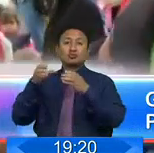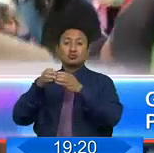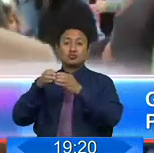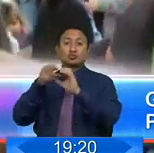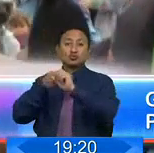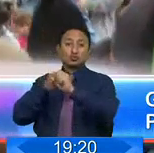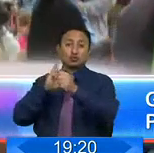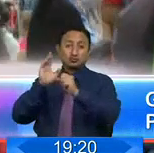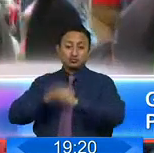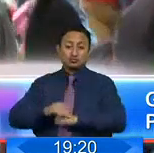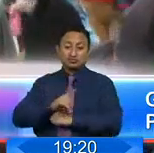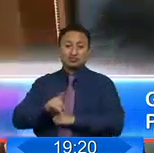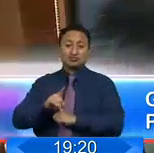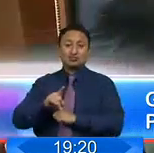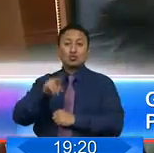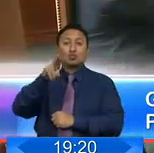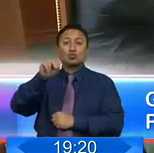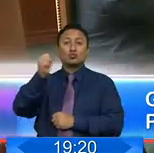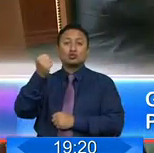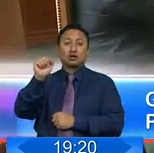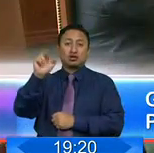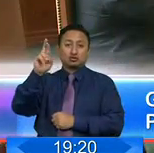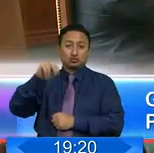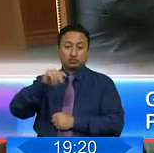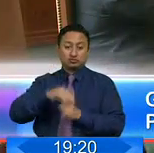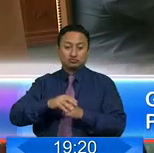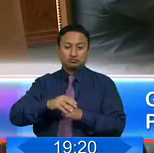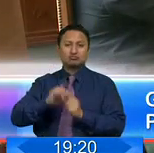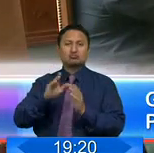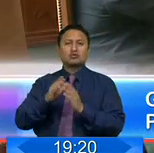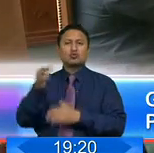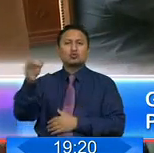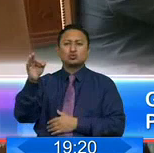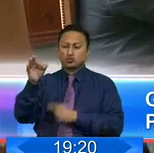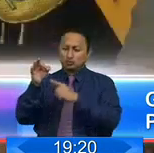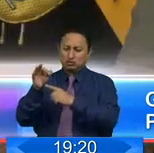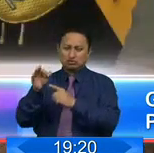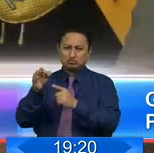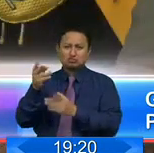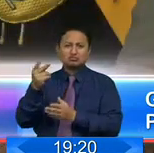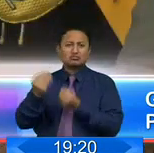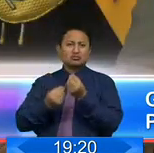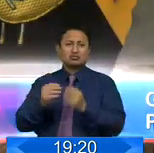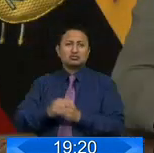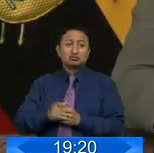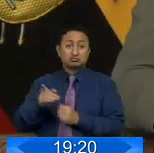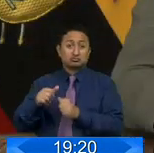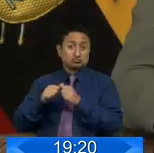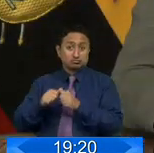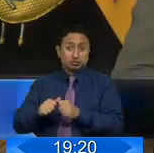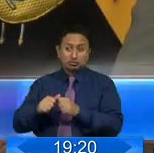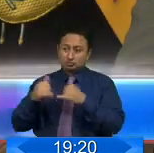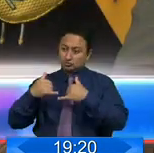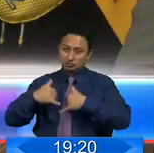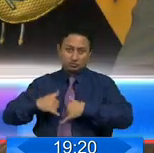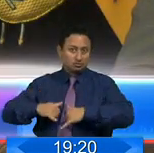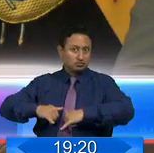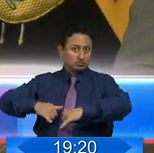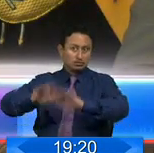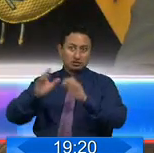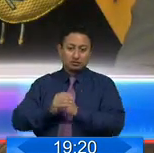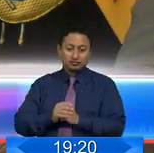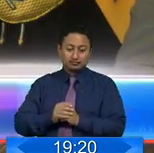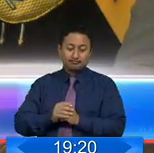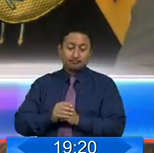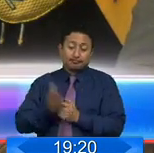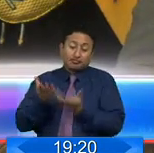visa UNASUR, Valencia explicó qué pasará con este documento migratorio. Esas continuarán vigentes, ¿no? En última instancia,